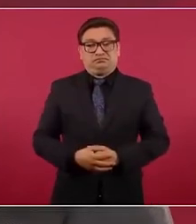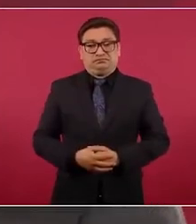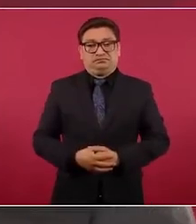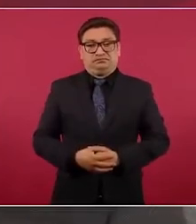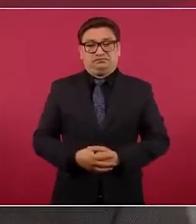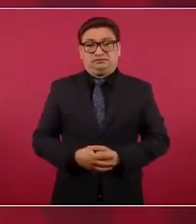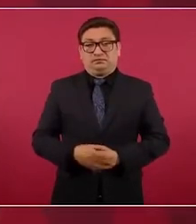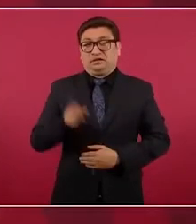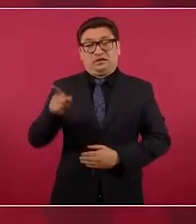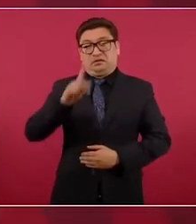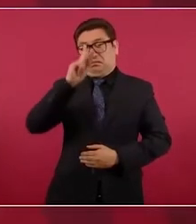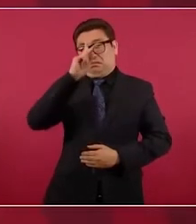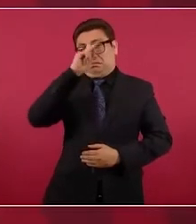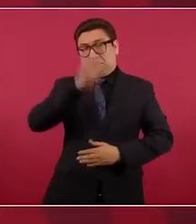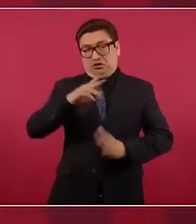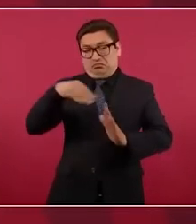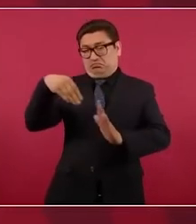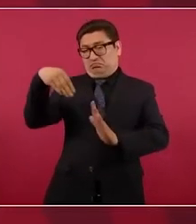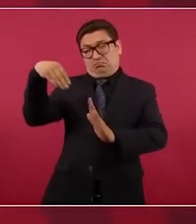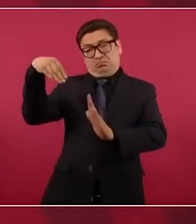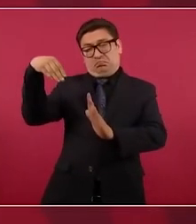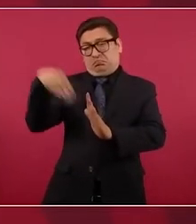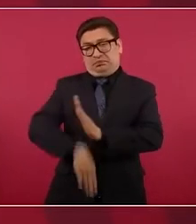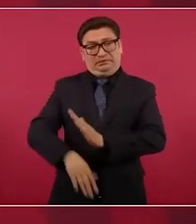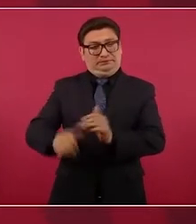es tocar fondo y quedarse